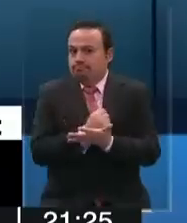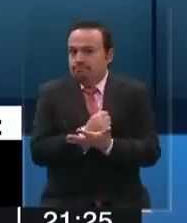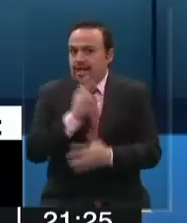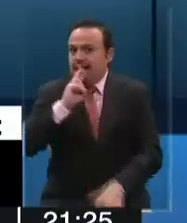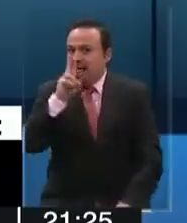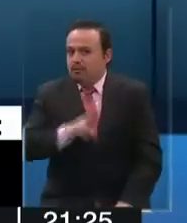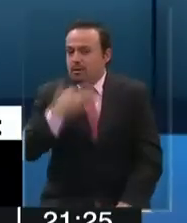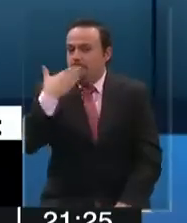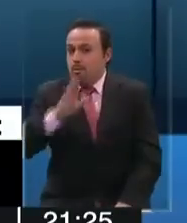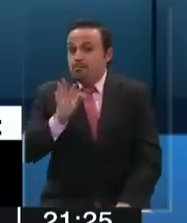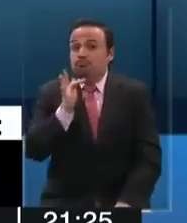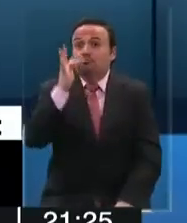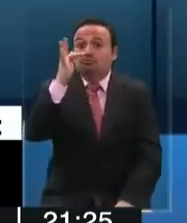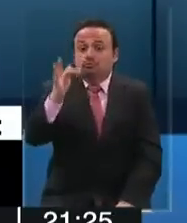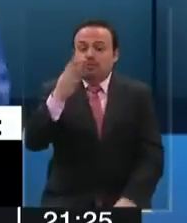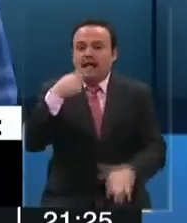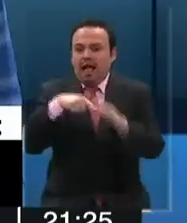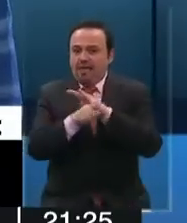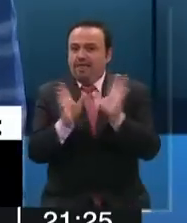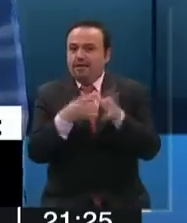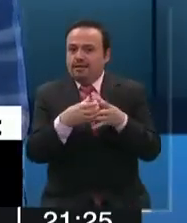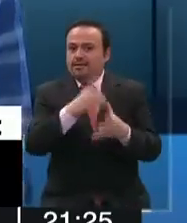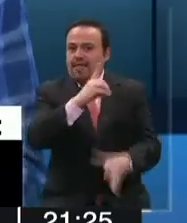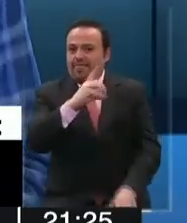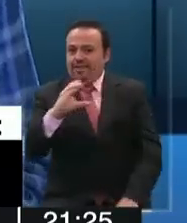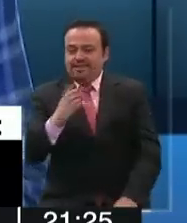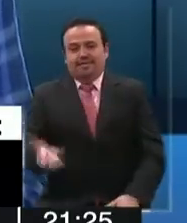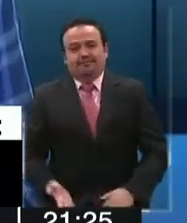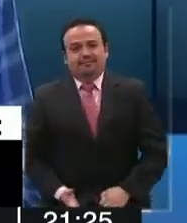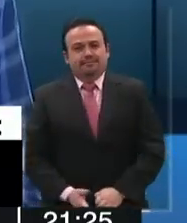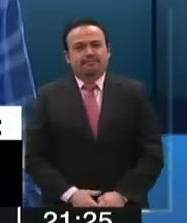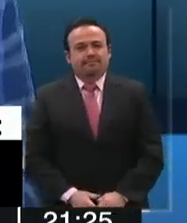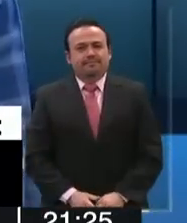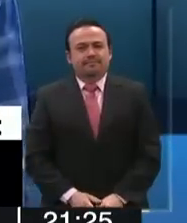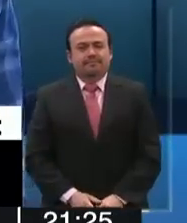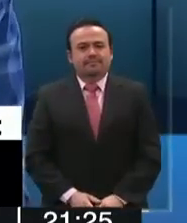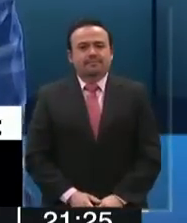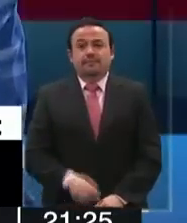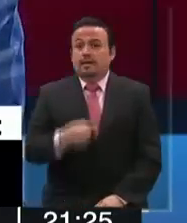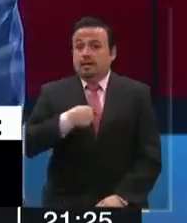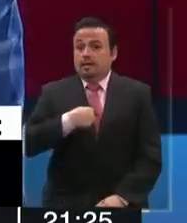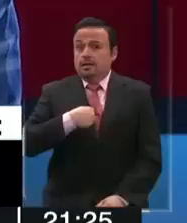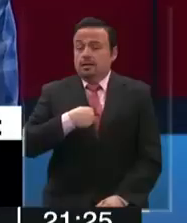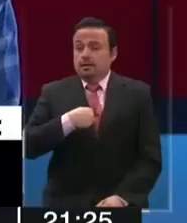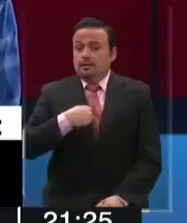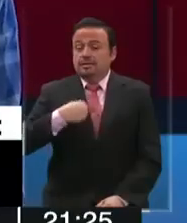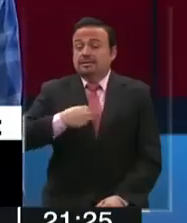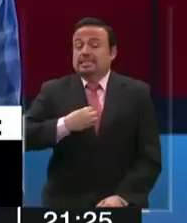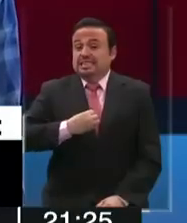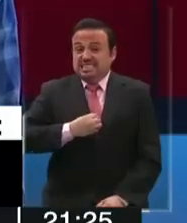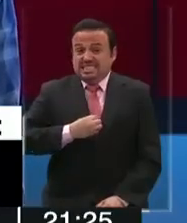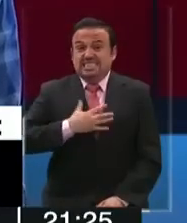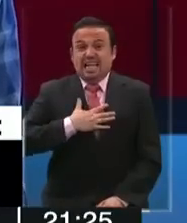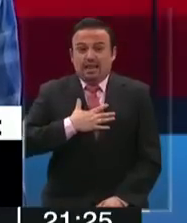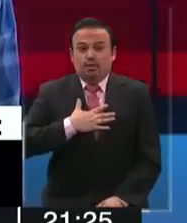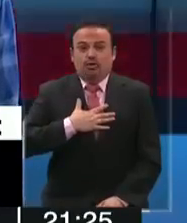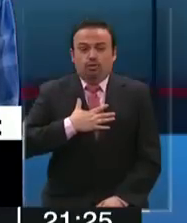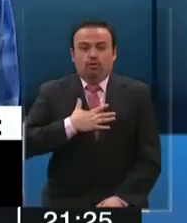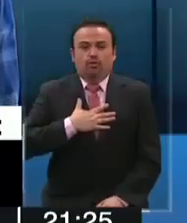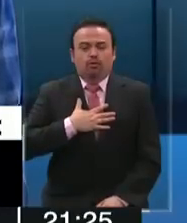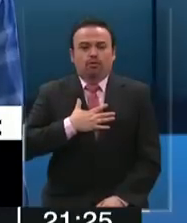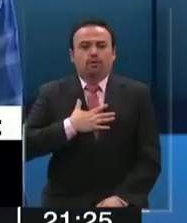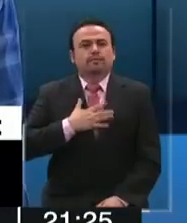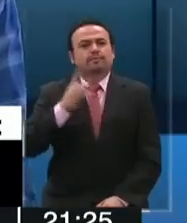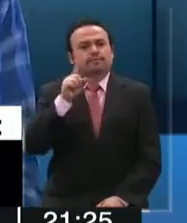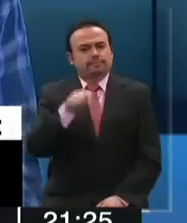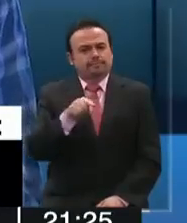mejor en un evento interno de la Democracia cristiana y yo siento que